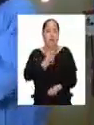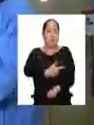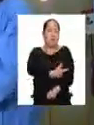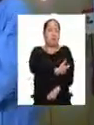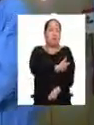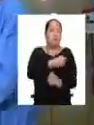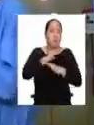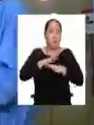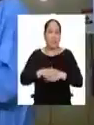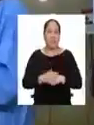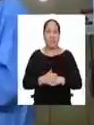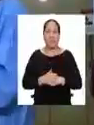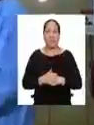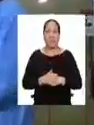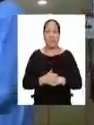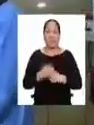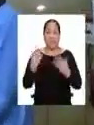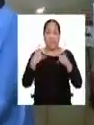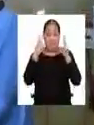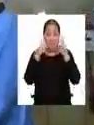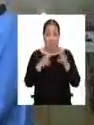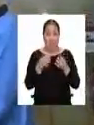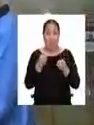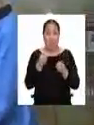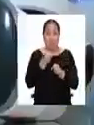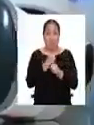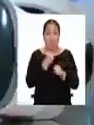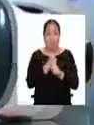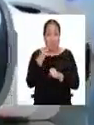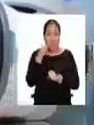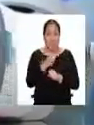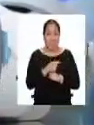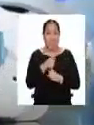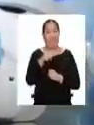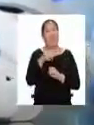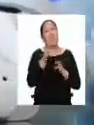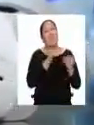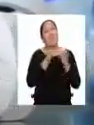Ok, Luis, acabamos de ver cómo funciona este aparato. Ahora te toca